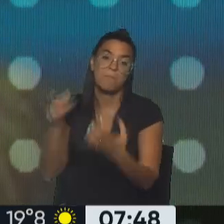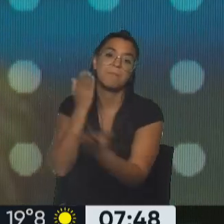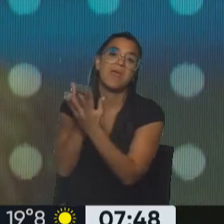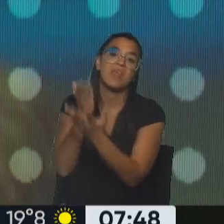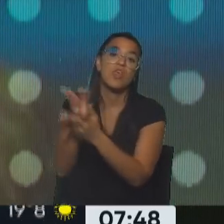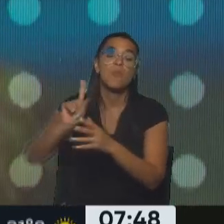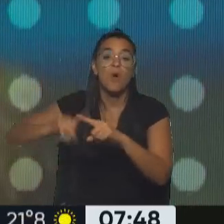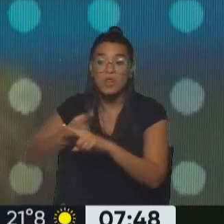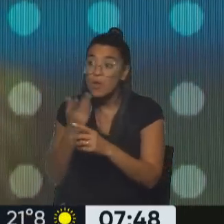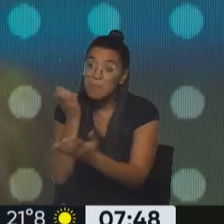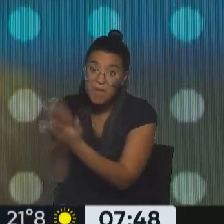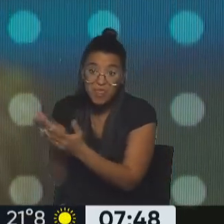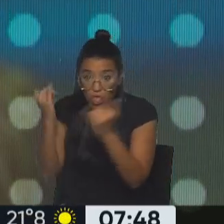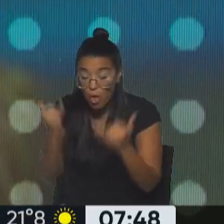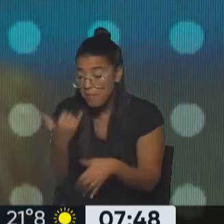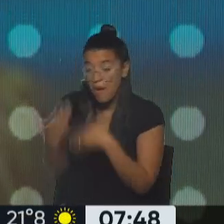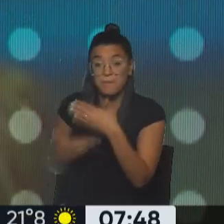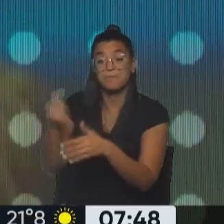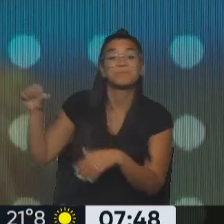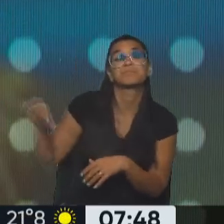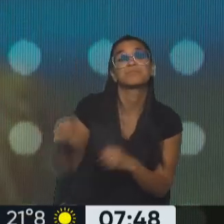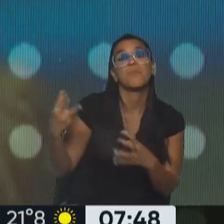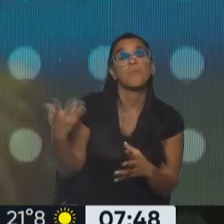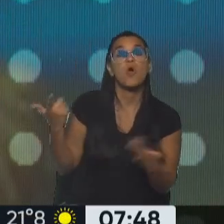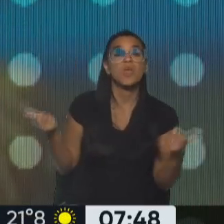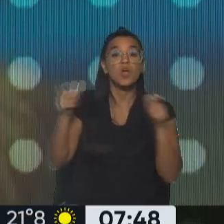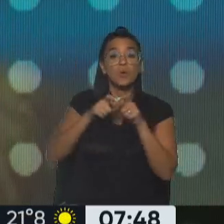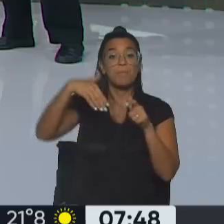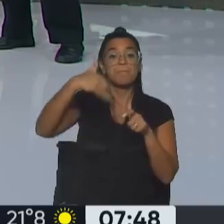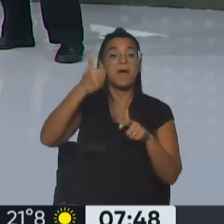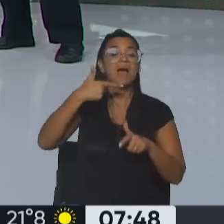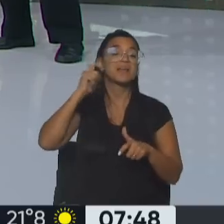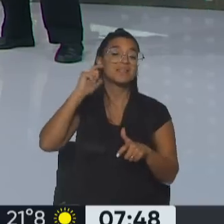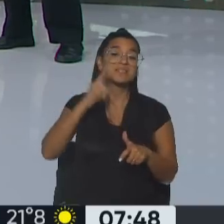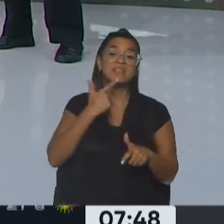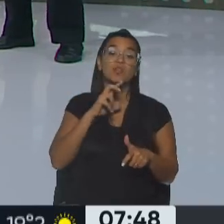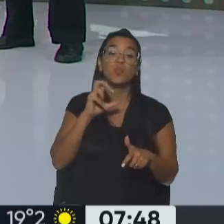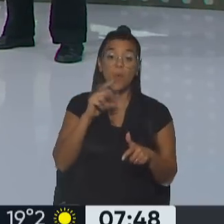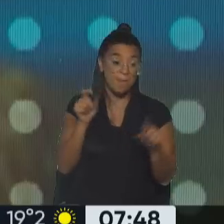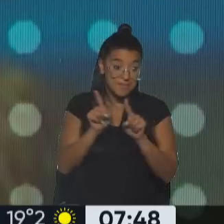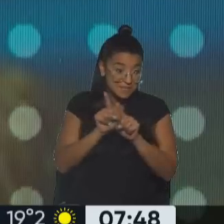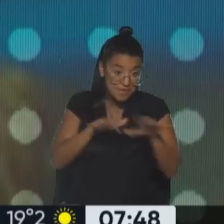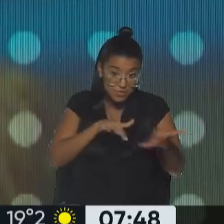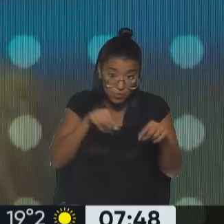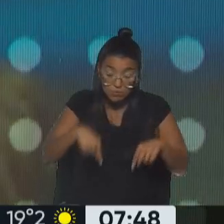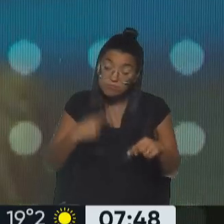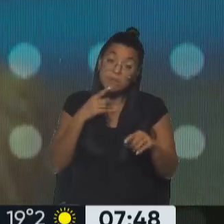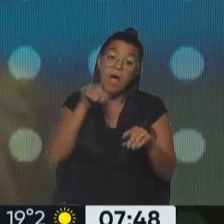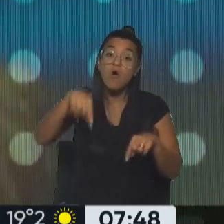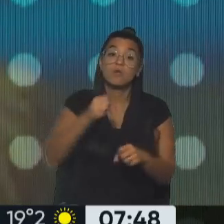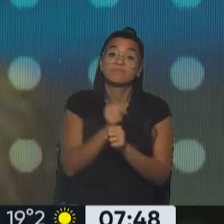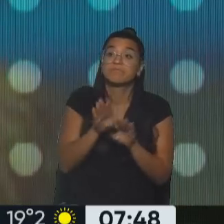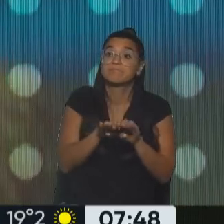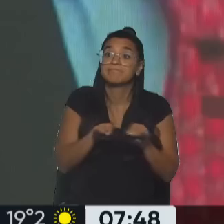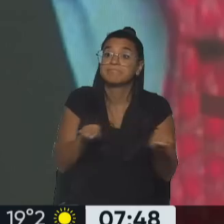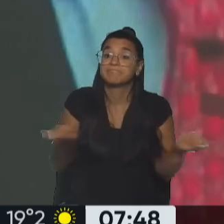que no avanza y no puede avanzar porque el Consejo de la Magistratura, por episodios como estos, está hoy paralizado. Es de eso de lo que